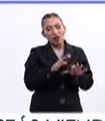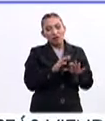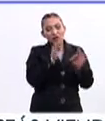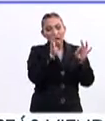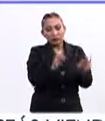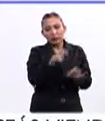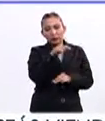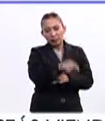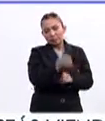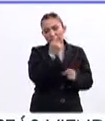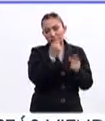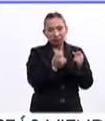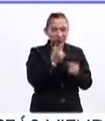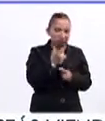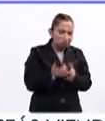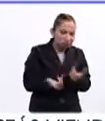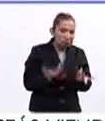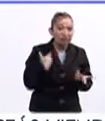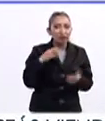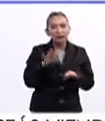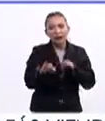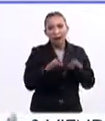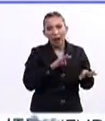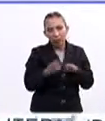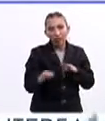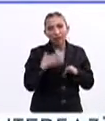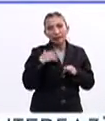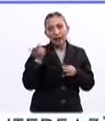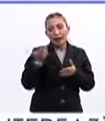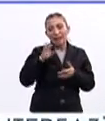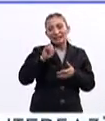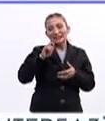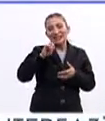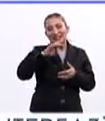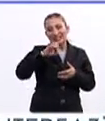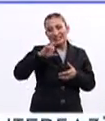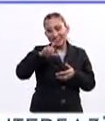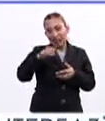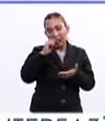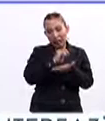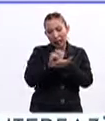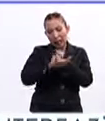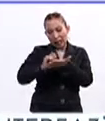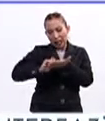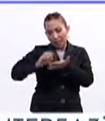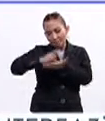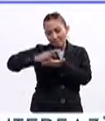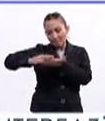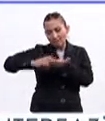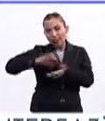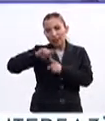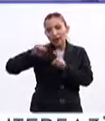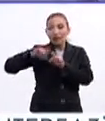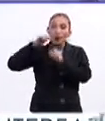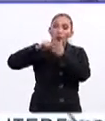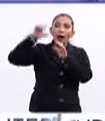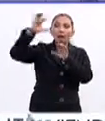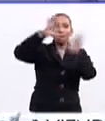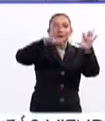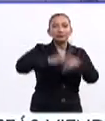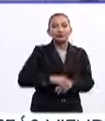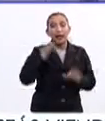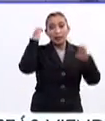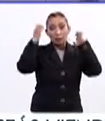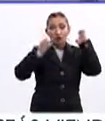Vamos a hacer ahí algunos trabajos de stencil con las personas y lo van a aplicar en diferentes soportes.